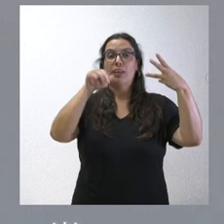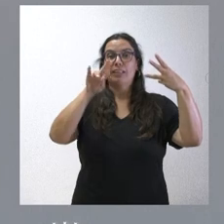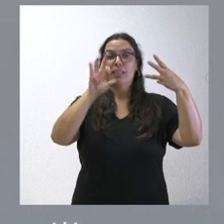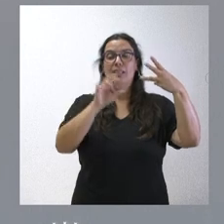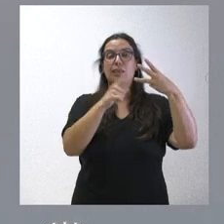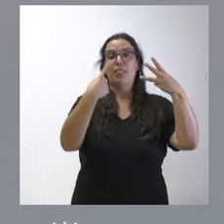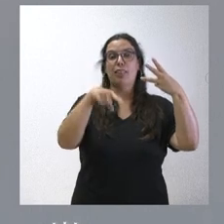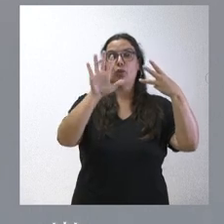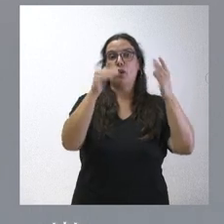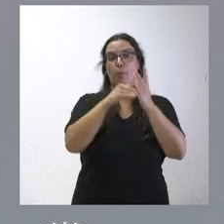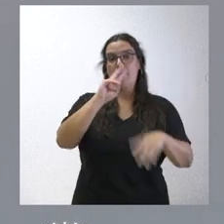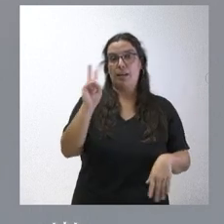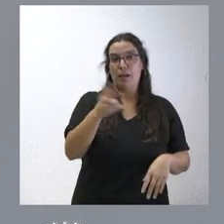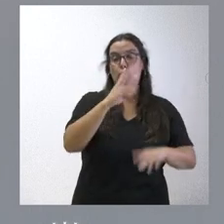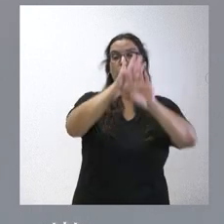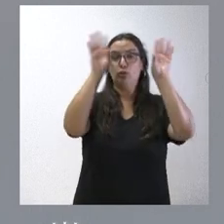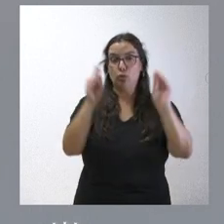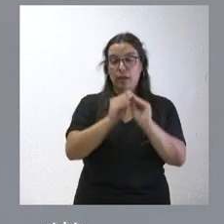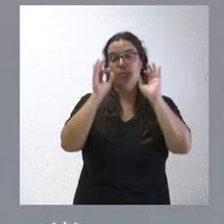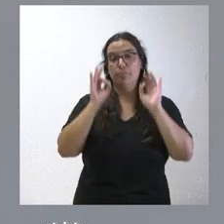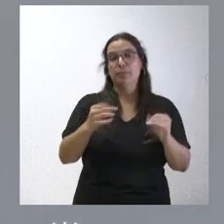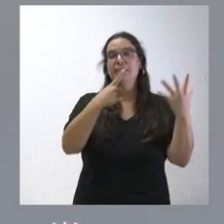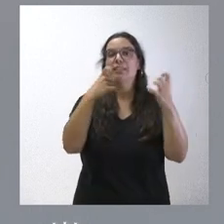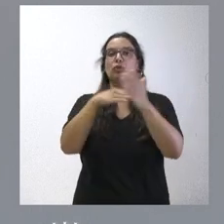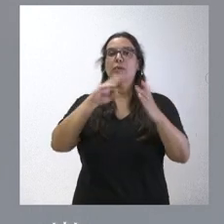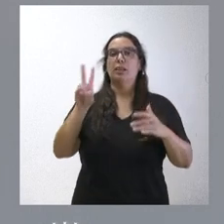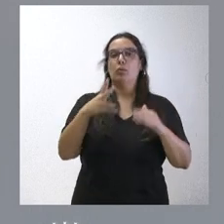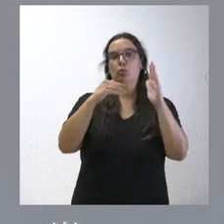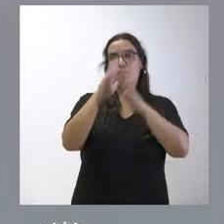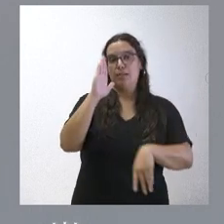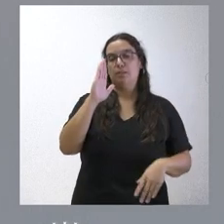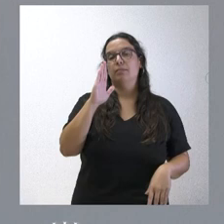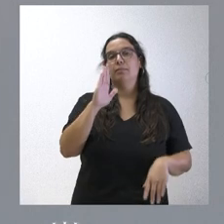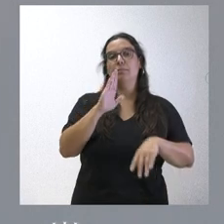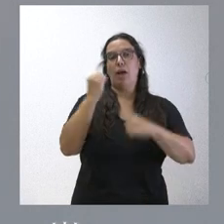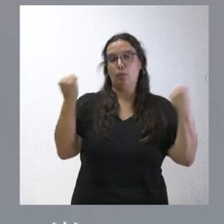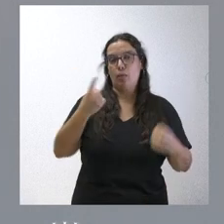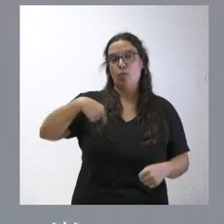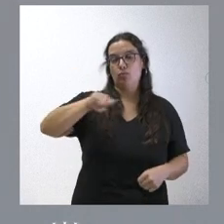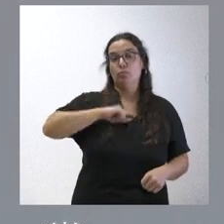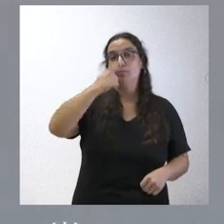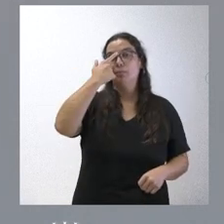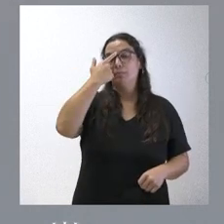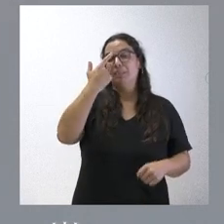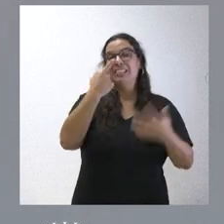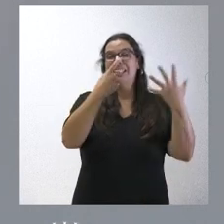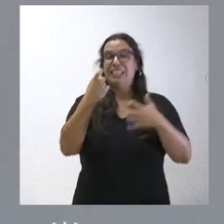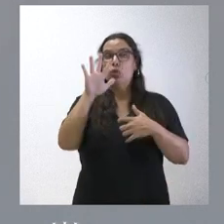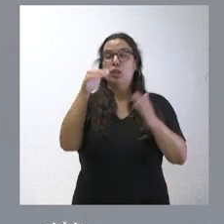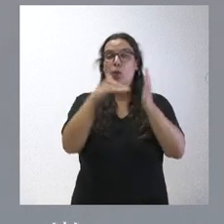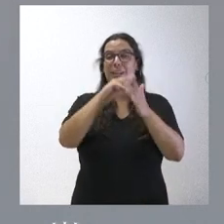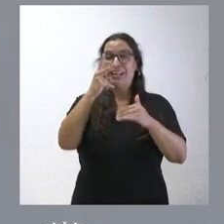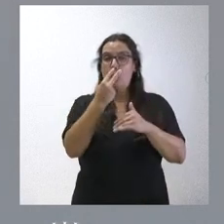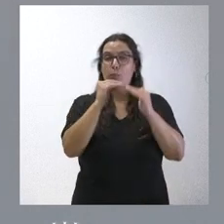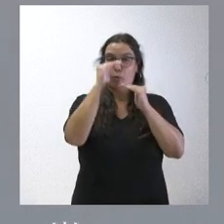105.000 euros hasta el importe Total que les he dicho de más de 600.000 euros de actuación en concreto algo más de 600 5.000